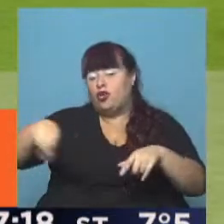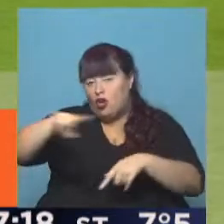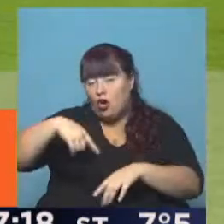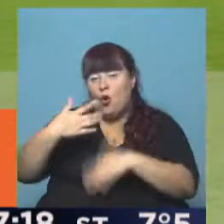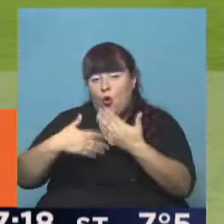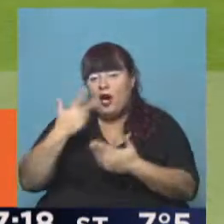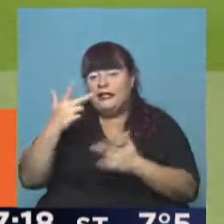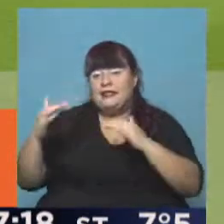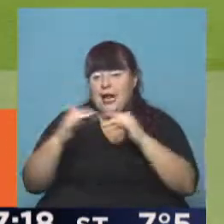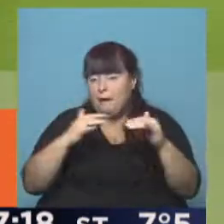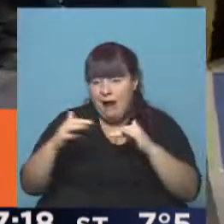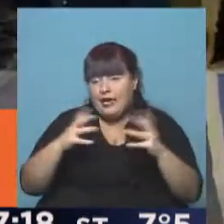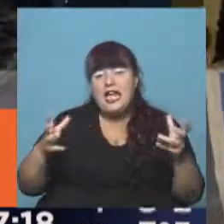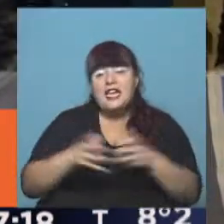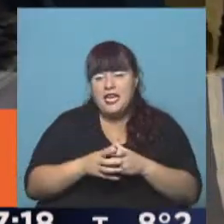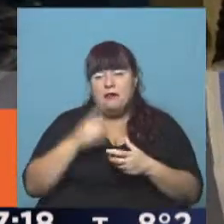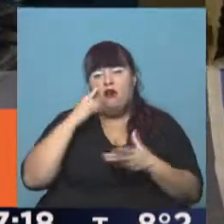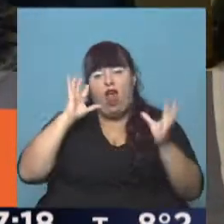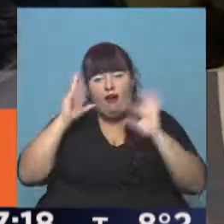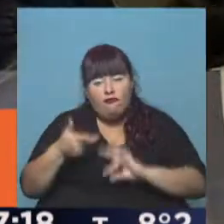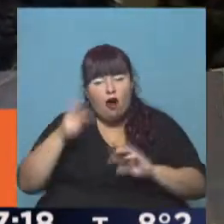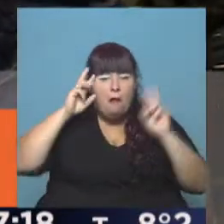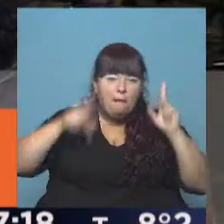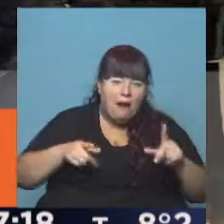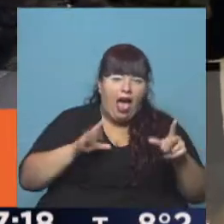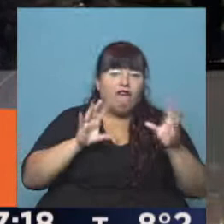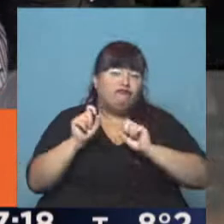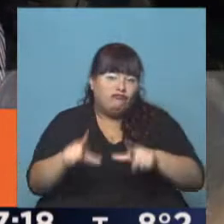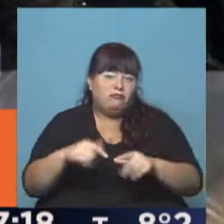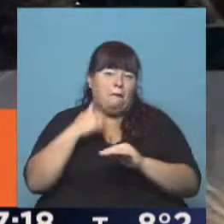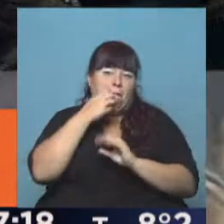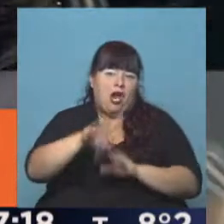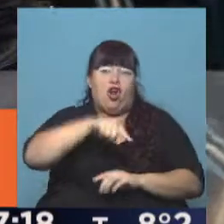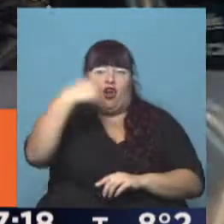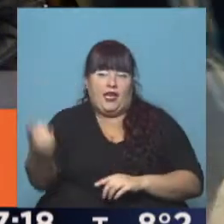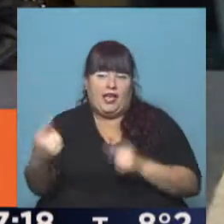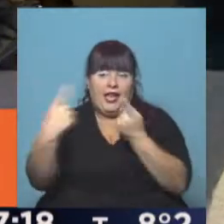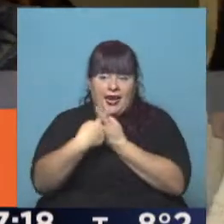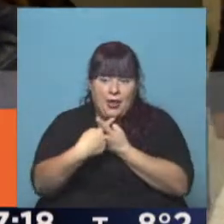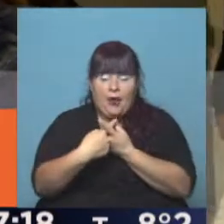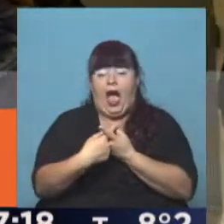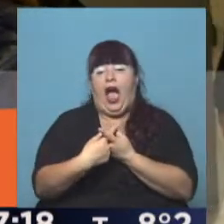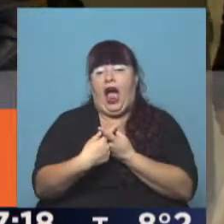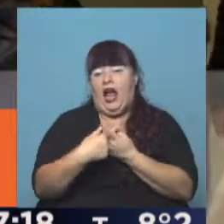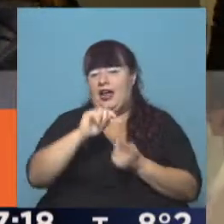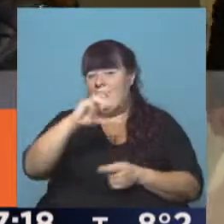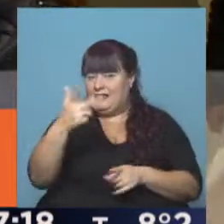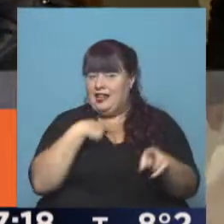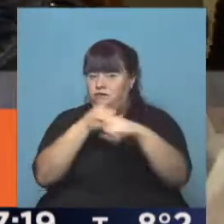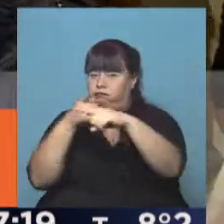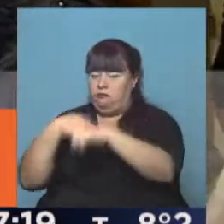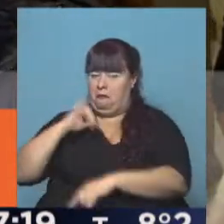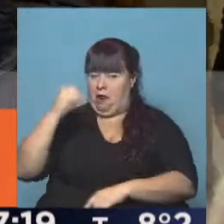En los tres partidos el equipo mostró una idea, mostró una manera, mostró superioridad sobre el equipo, sobre los rivales, sobre los tres rivales que